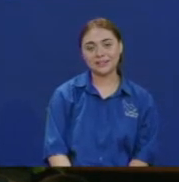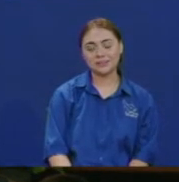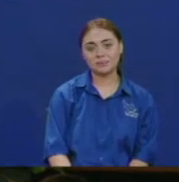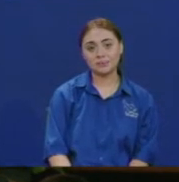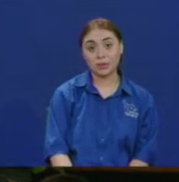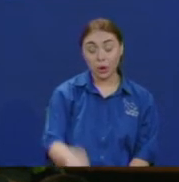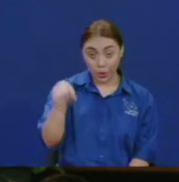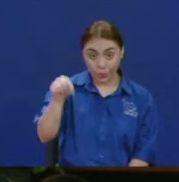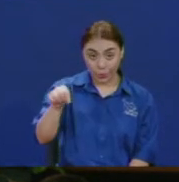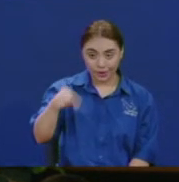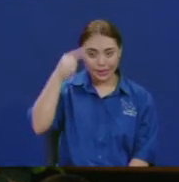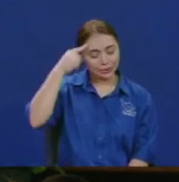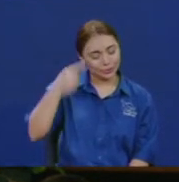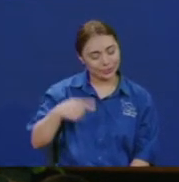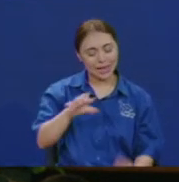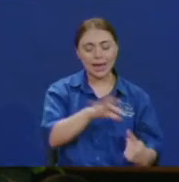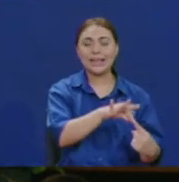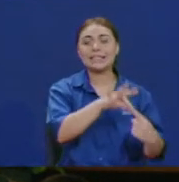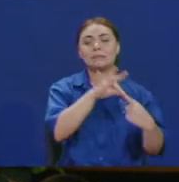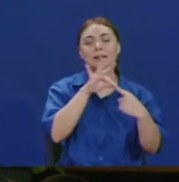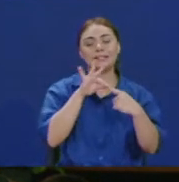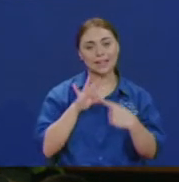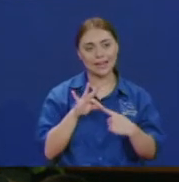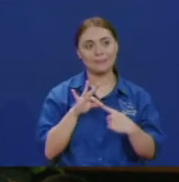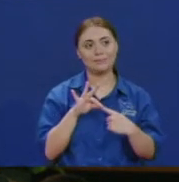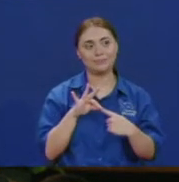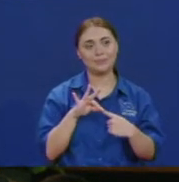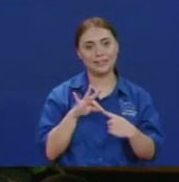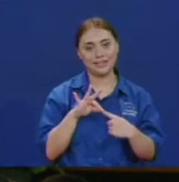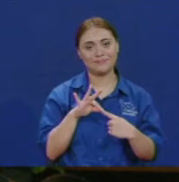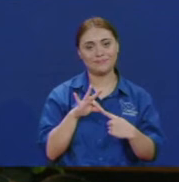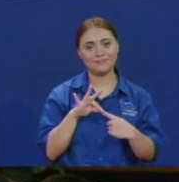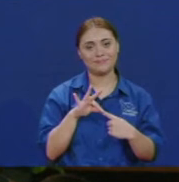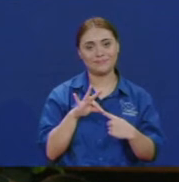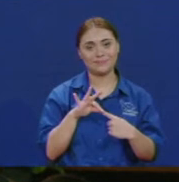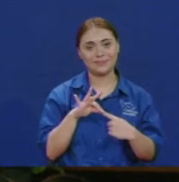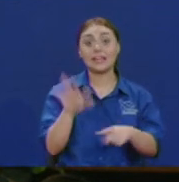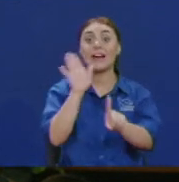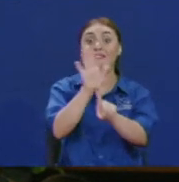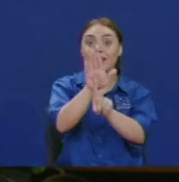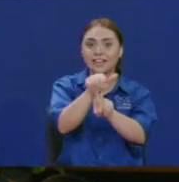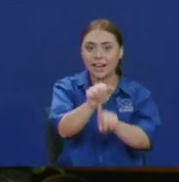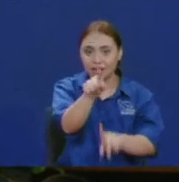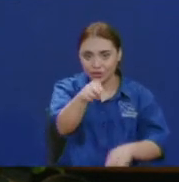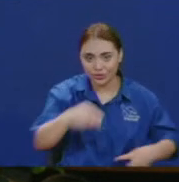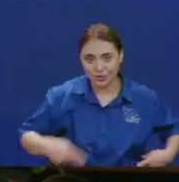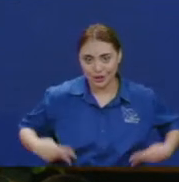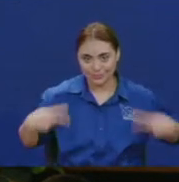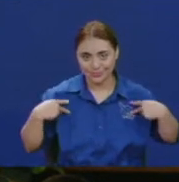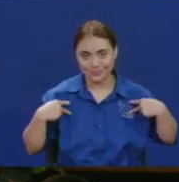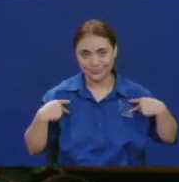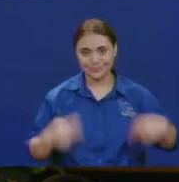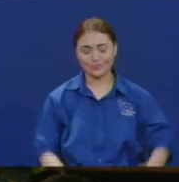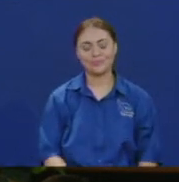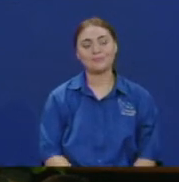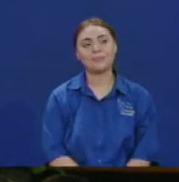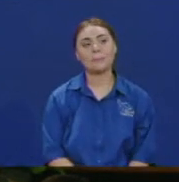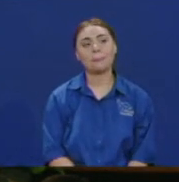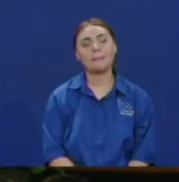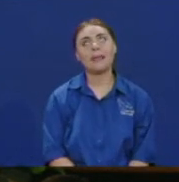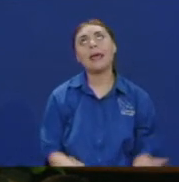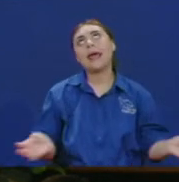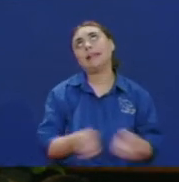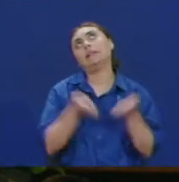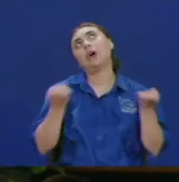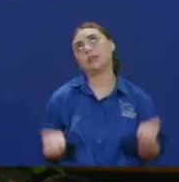esa Pascua, la Pascua tardía, pero igualmente efectiva delante de los ojos de Dios. Ok, ahora, hermano Sergio, ¿quiere